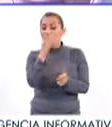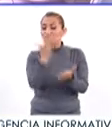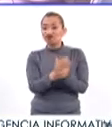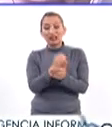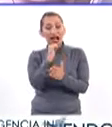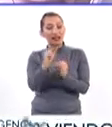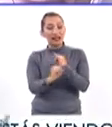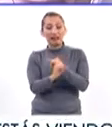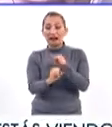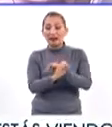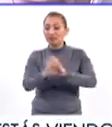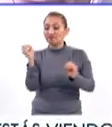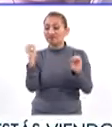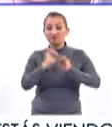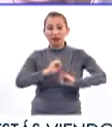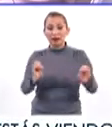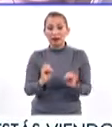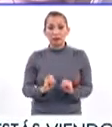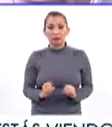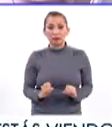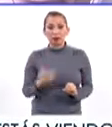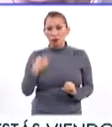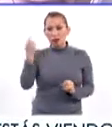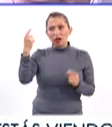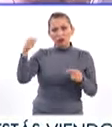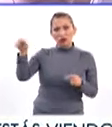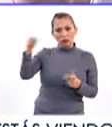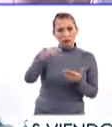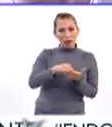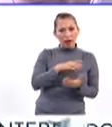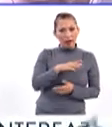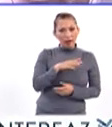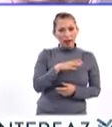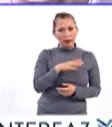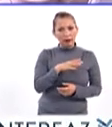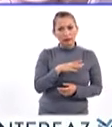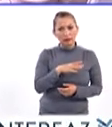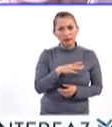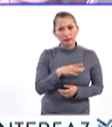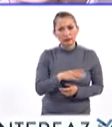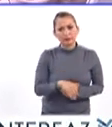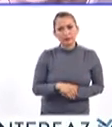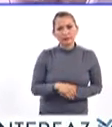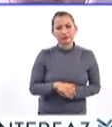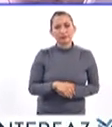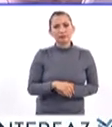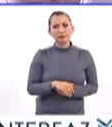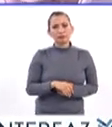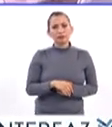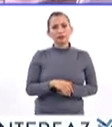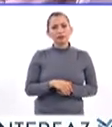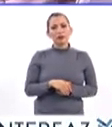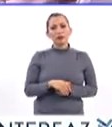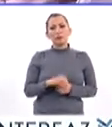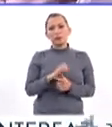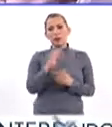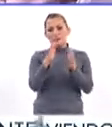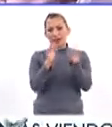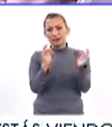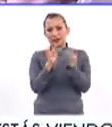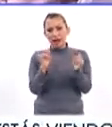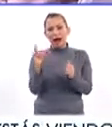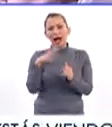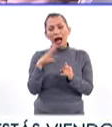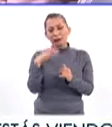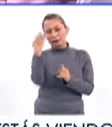se pueda usar para nada el celular, como está pasando, por ejemplo, en algunas sociedades, incluso como en Francia, ¿no?